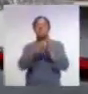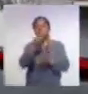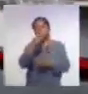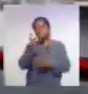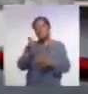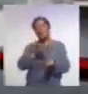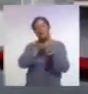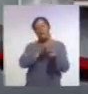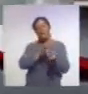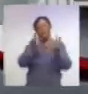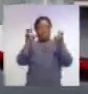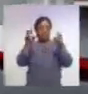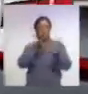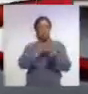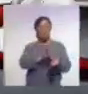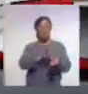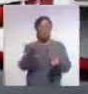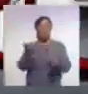Economía Familiar 2019.